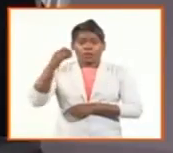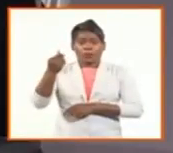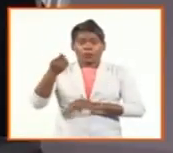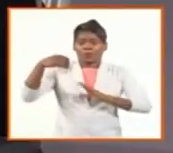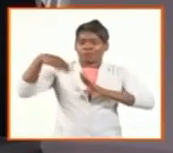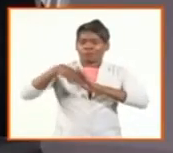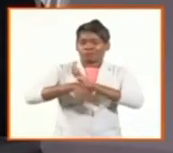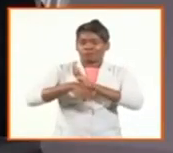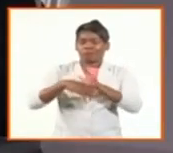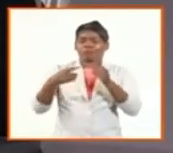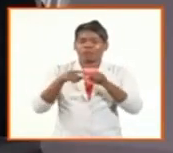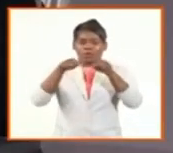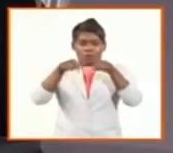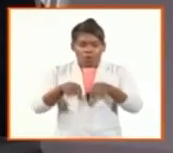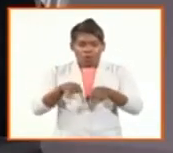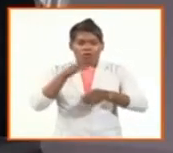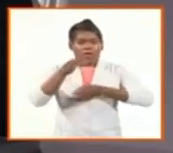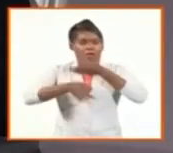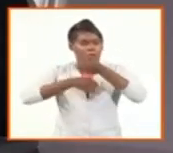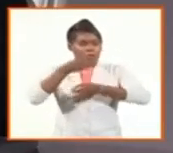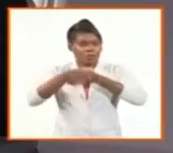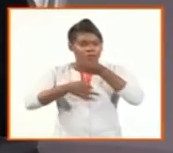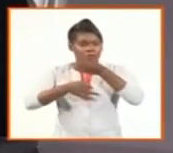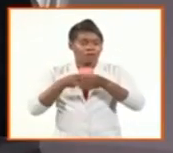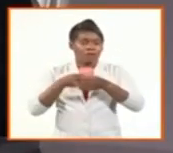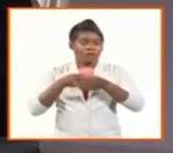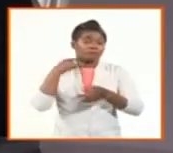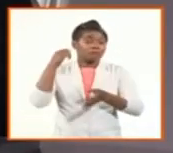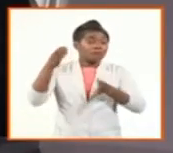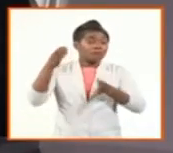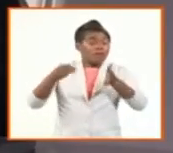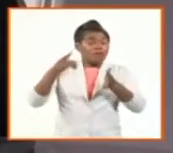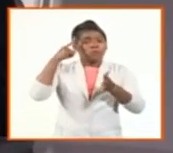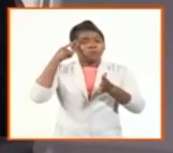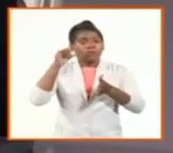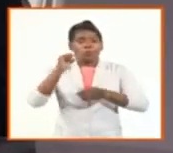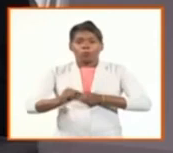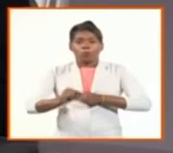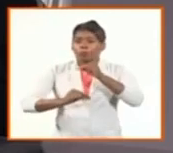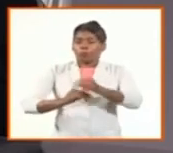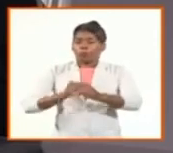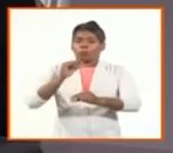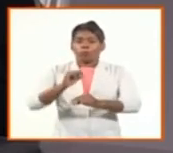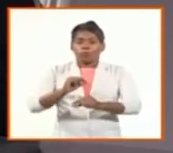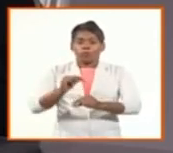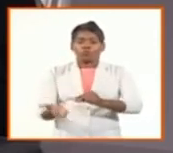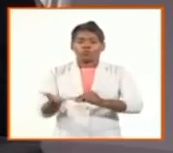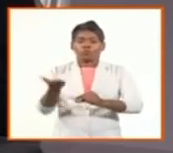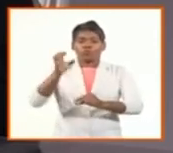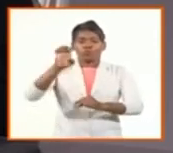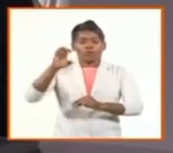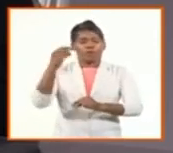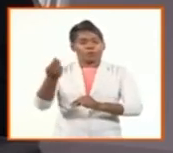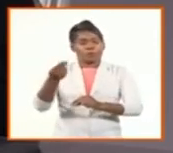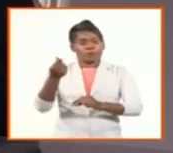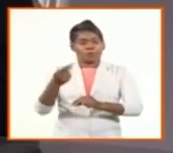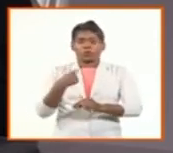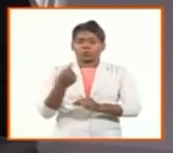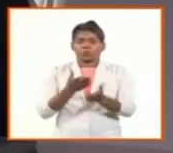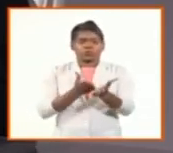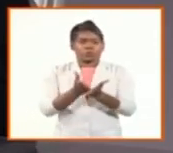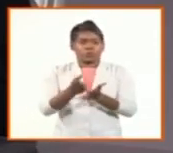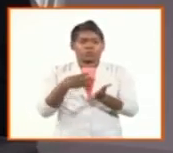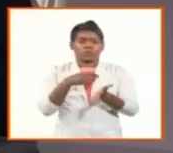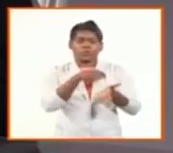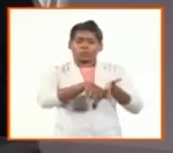Para el 2022 proyectamos una meta de crecimiento en el entorno al 4%. Nosotros mantenemos esa